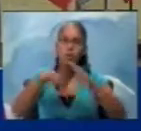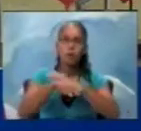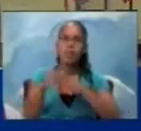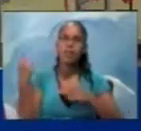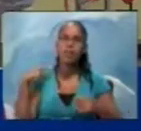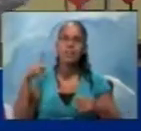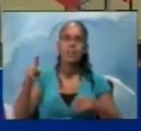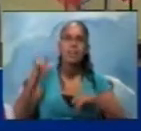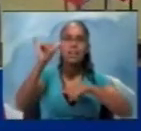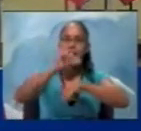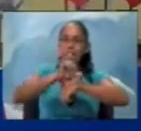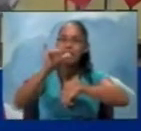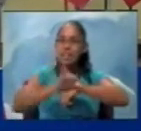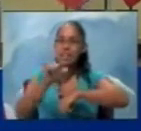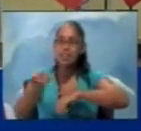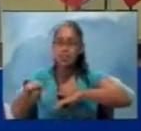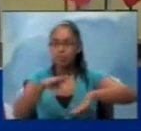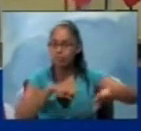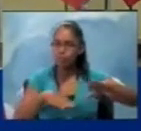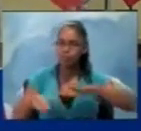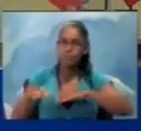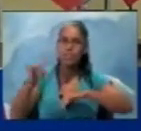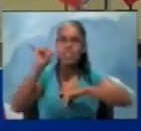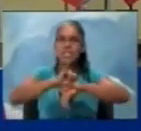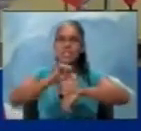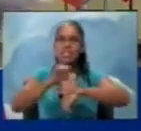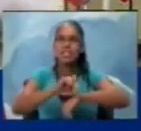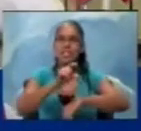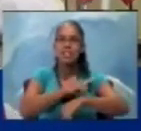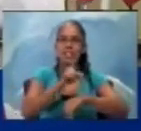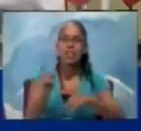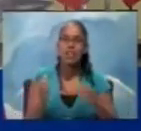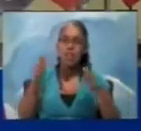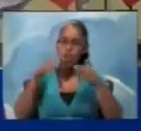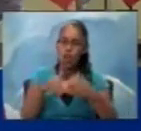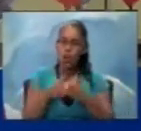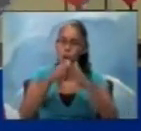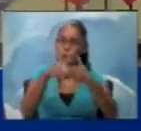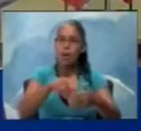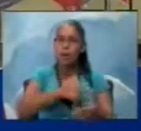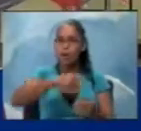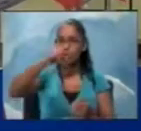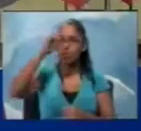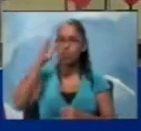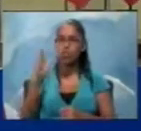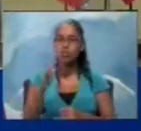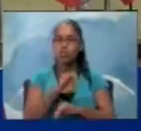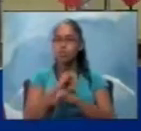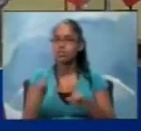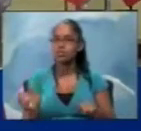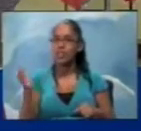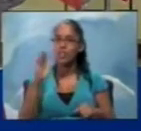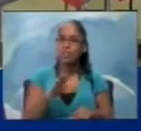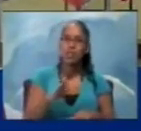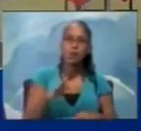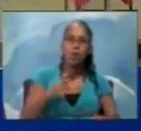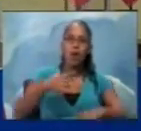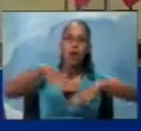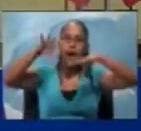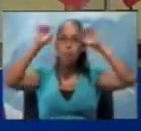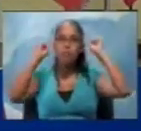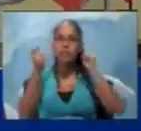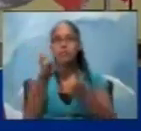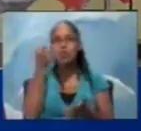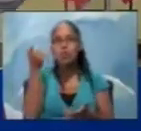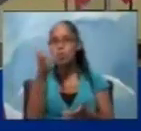misiones flotantes, misiones en los barcos de Dios. Amén. Ya estamos aprendiendo,